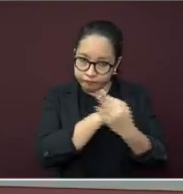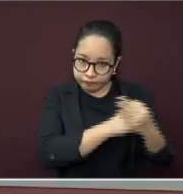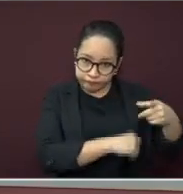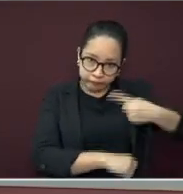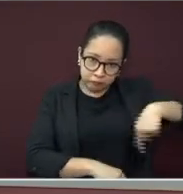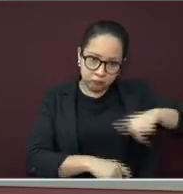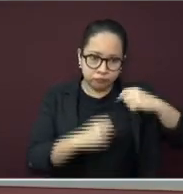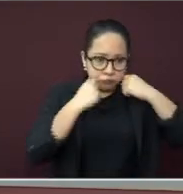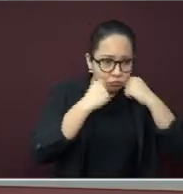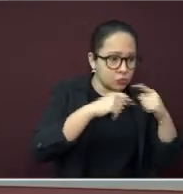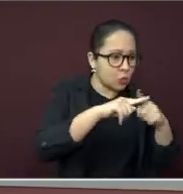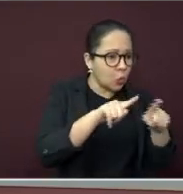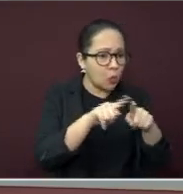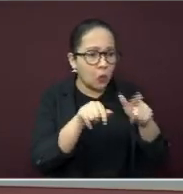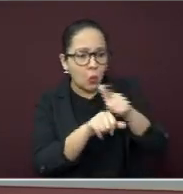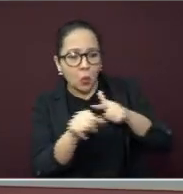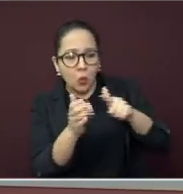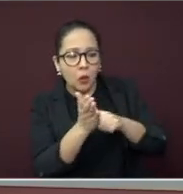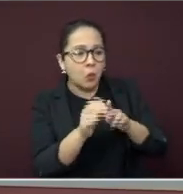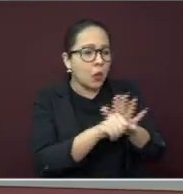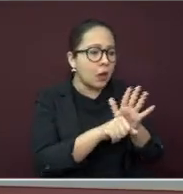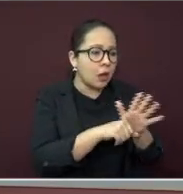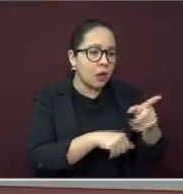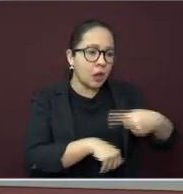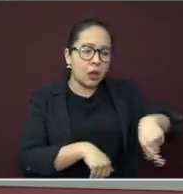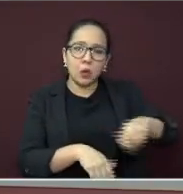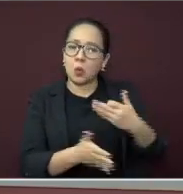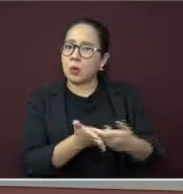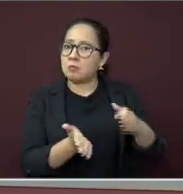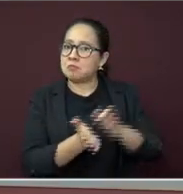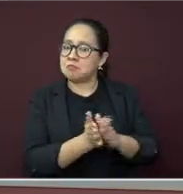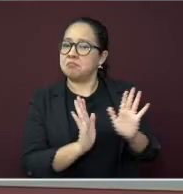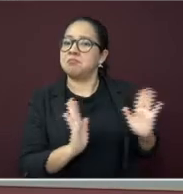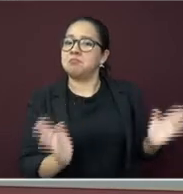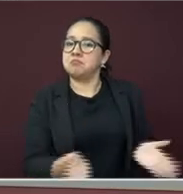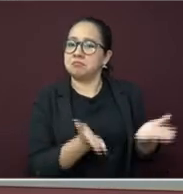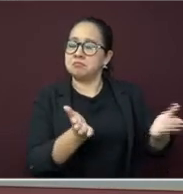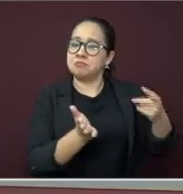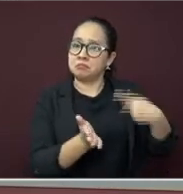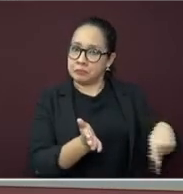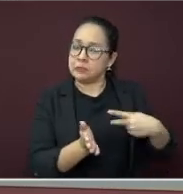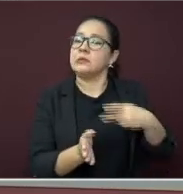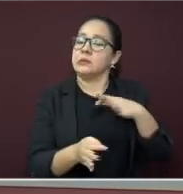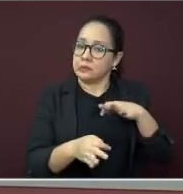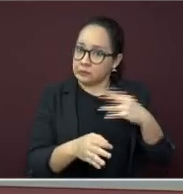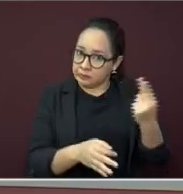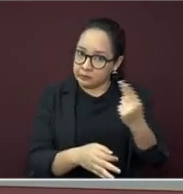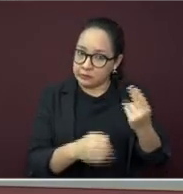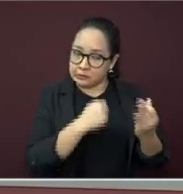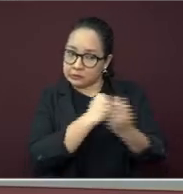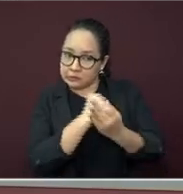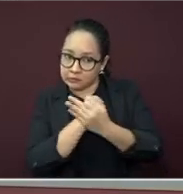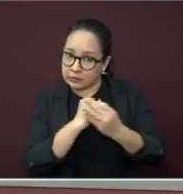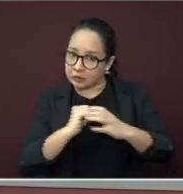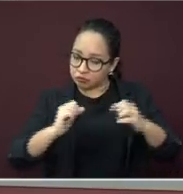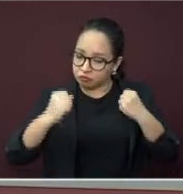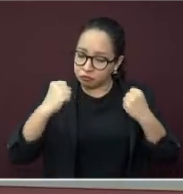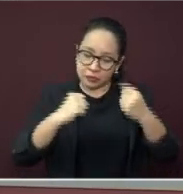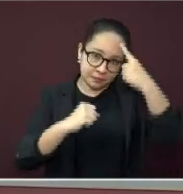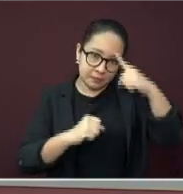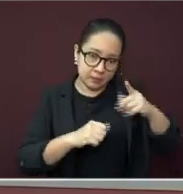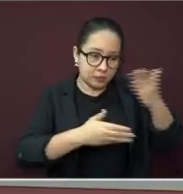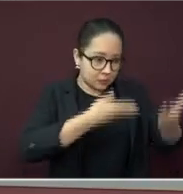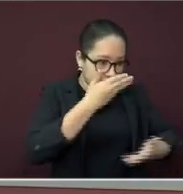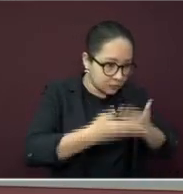clínica en la que trabaje nuestras heroínas y héroes deben estar protegidos para poder seguir prestando sus servicios de atención